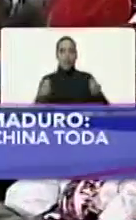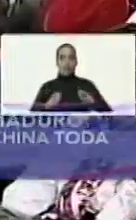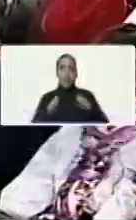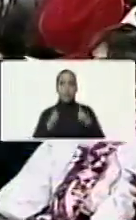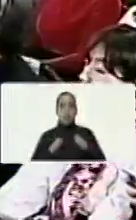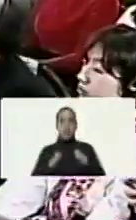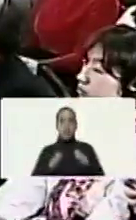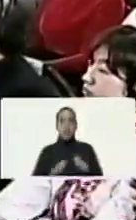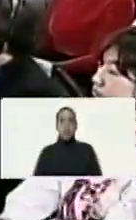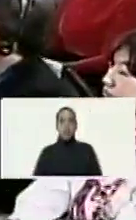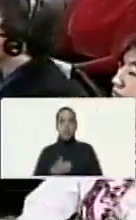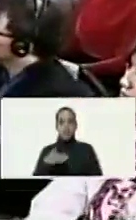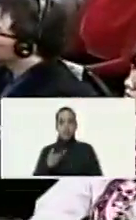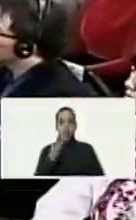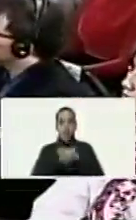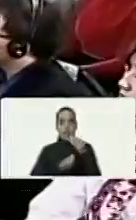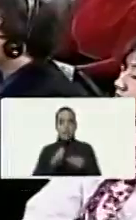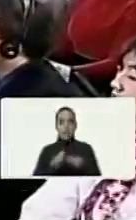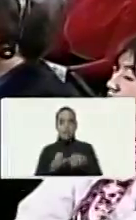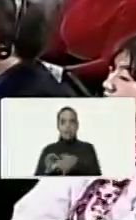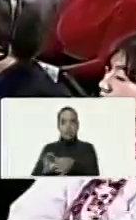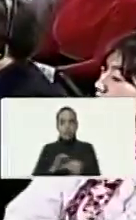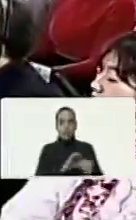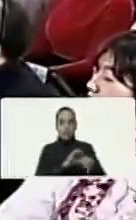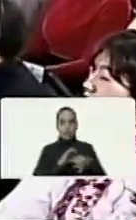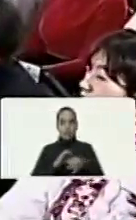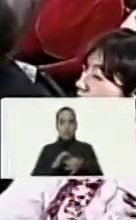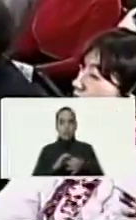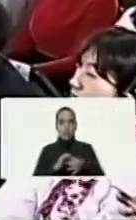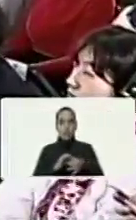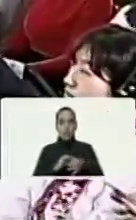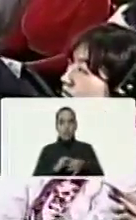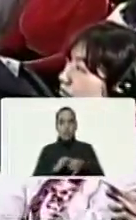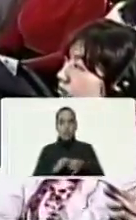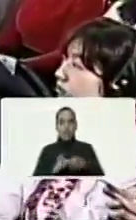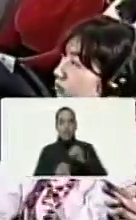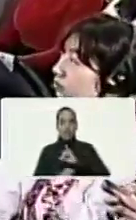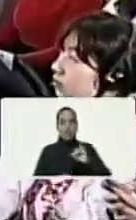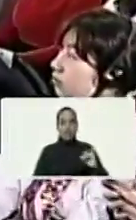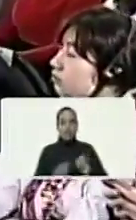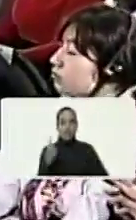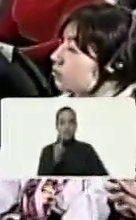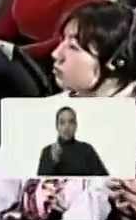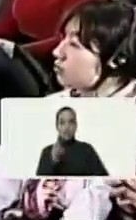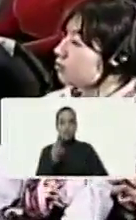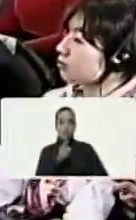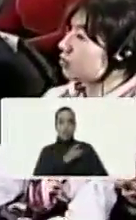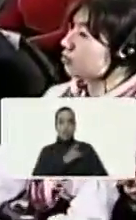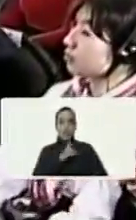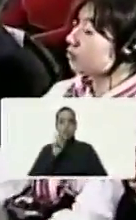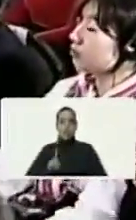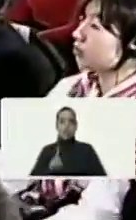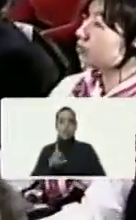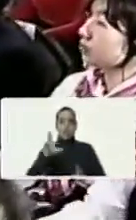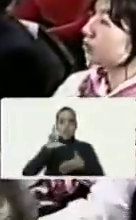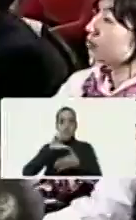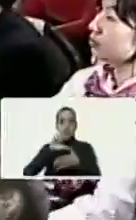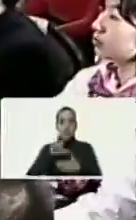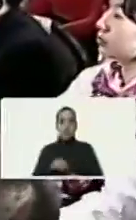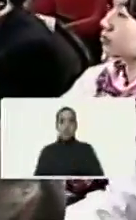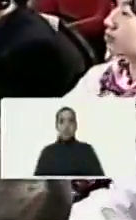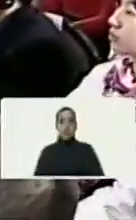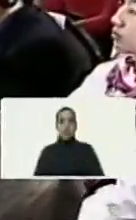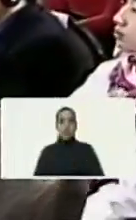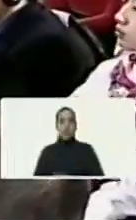dio su vida por constituir la unidad en el seno de las izquierdas, no solo chilenas, sino que también latinoamericanas. Yo siempre digo esto,